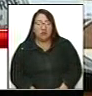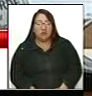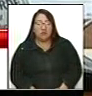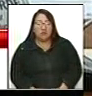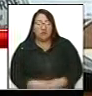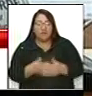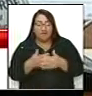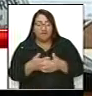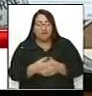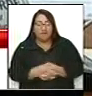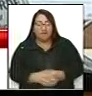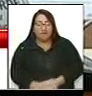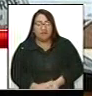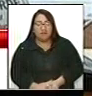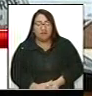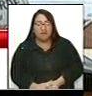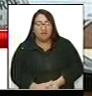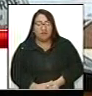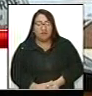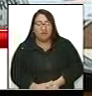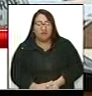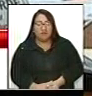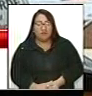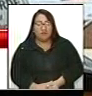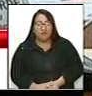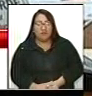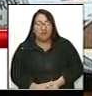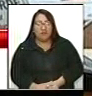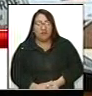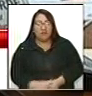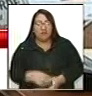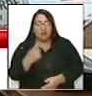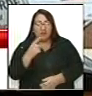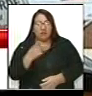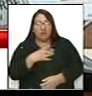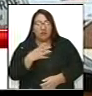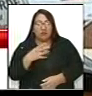Por favor, el señor José, si fuera tan amable, gracias.